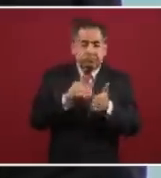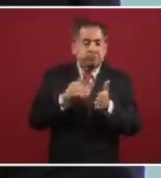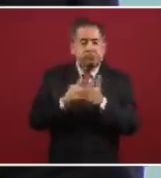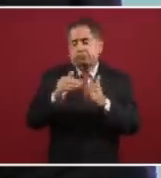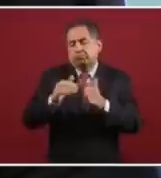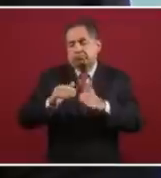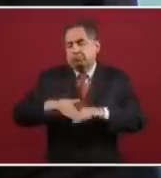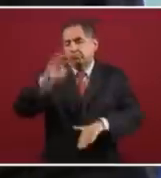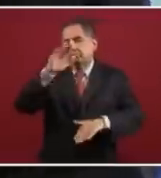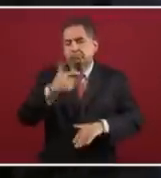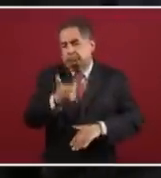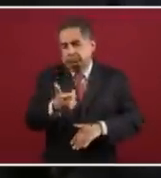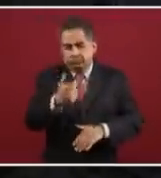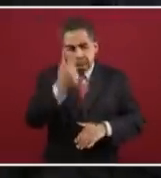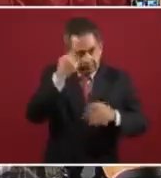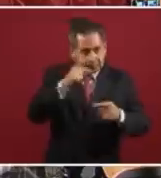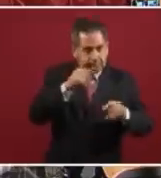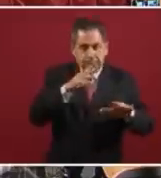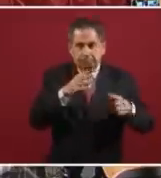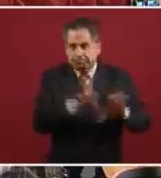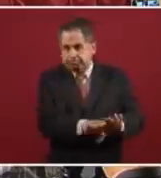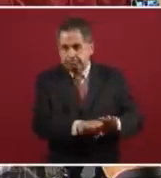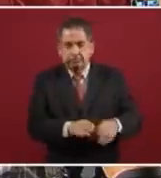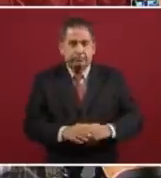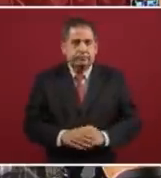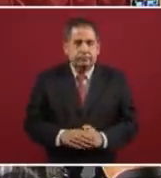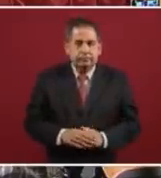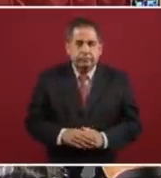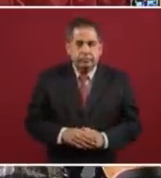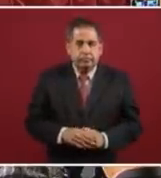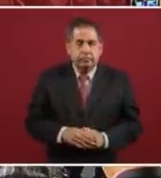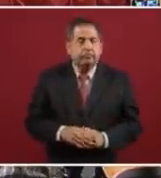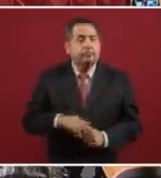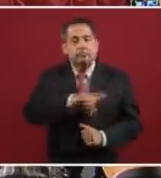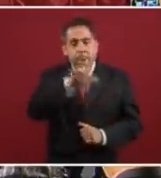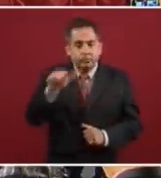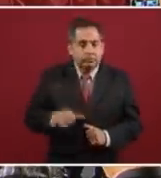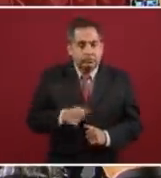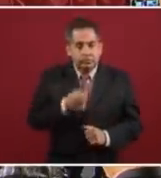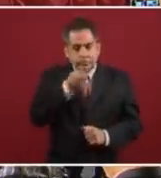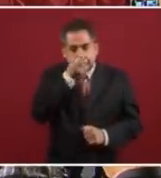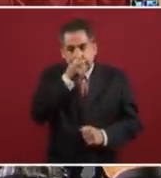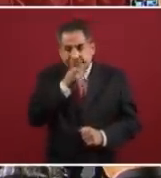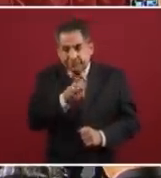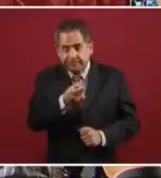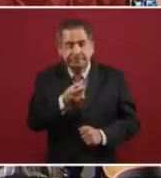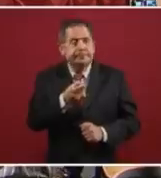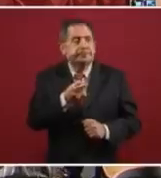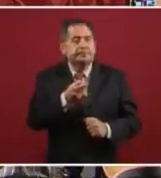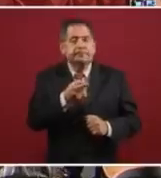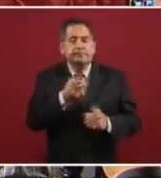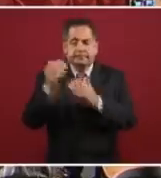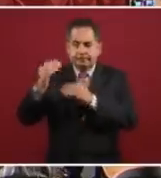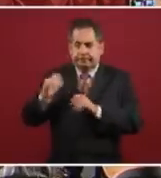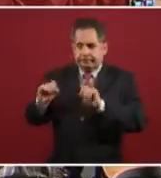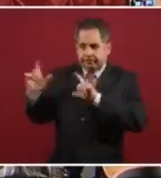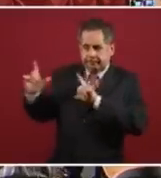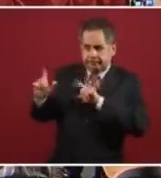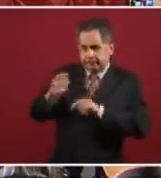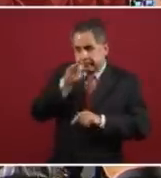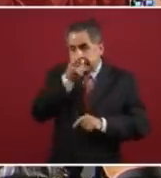5.000 y pico de millones de pesos. Luego paso a un dato muy importante, la siguiente, que